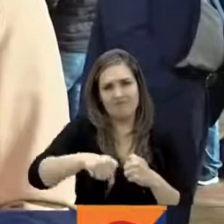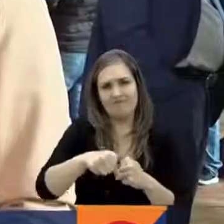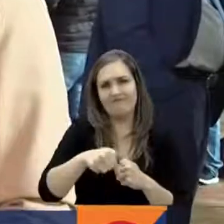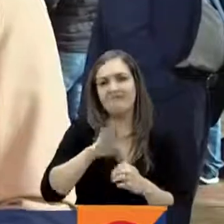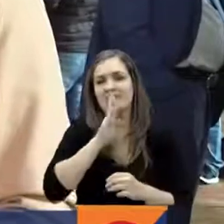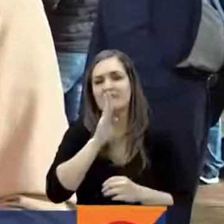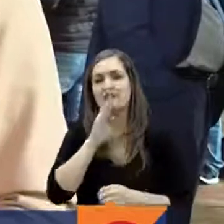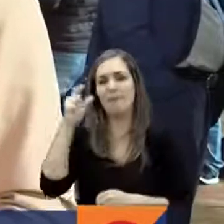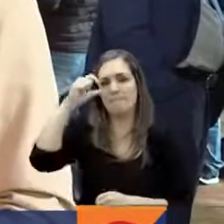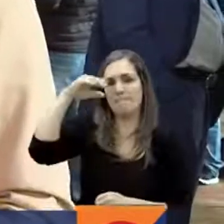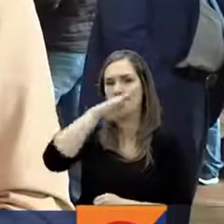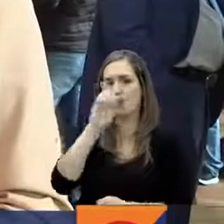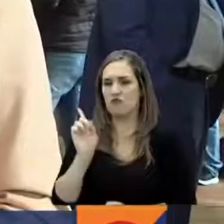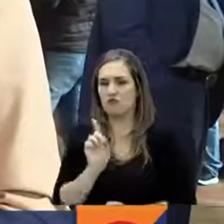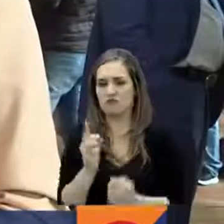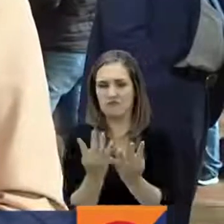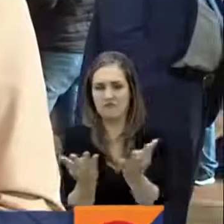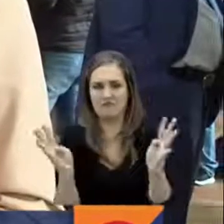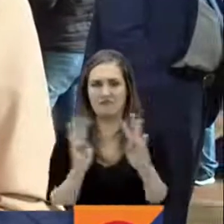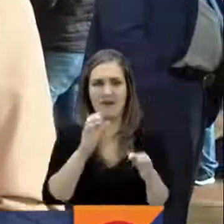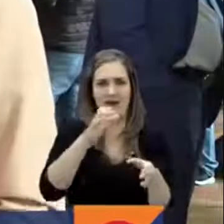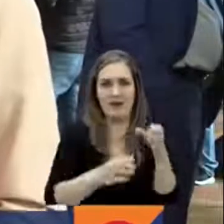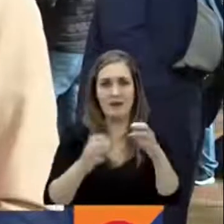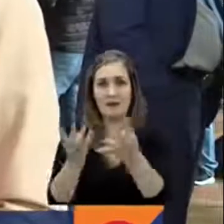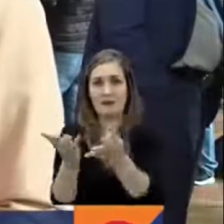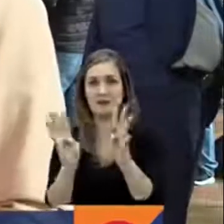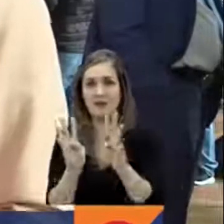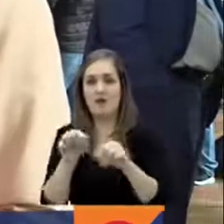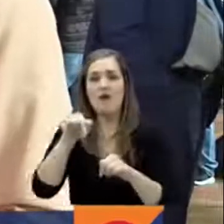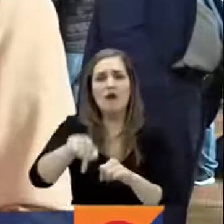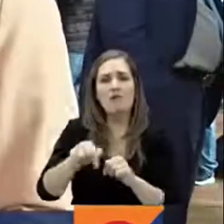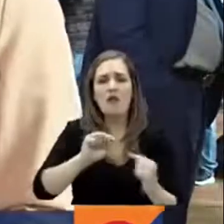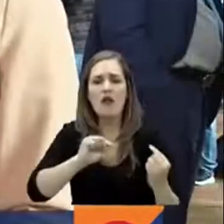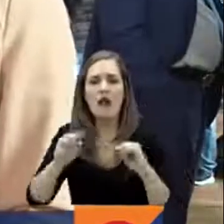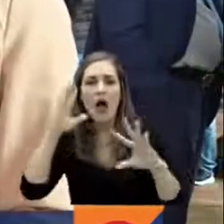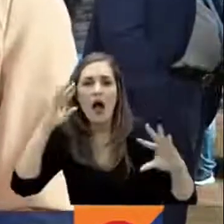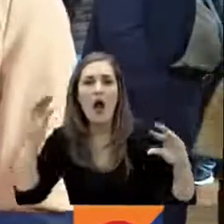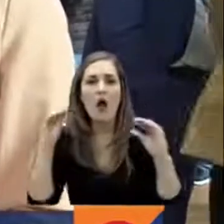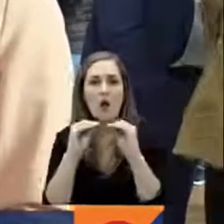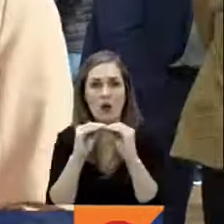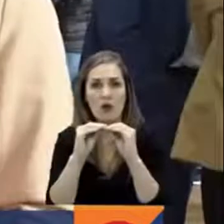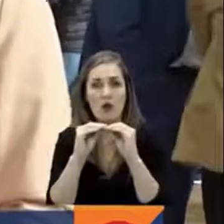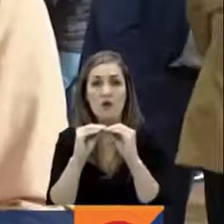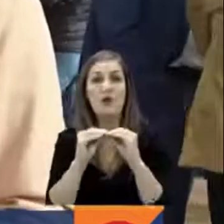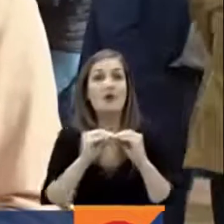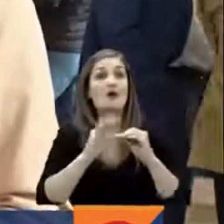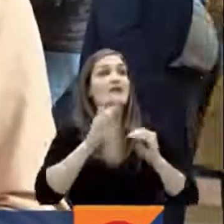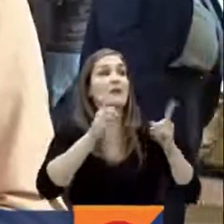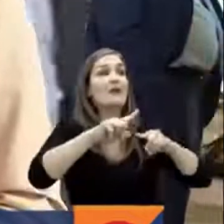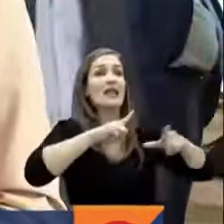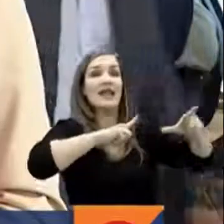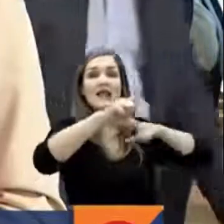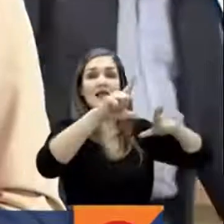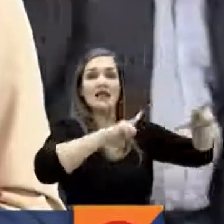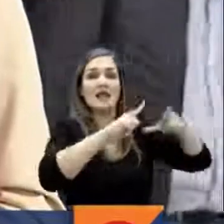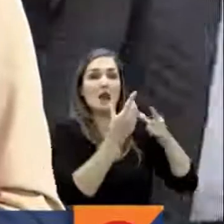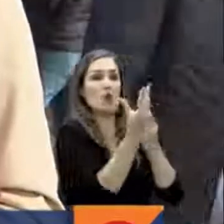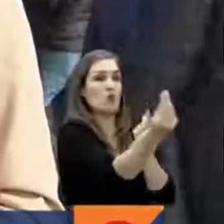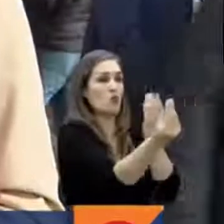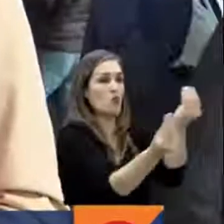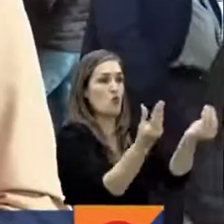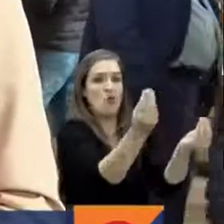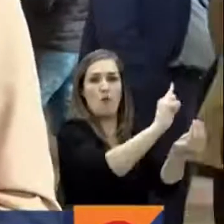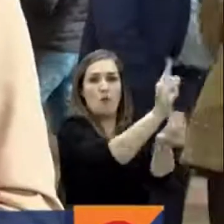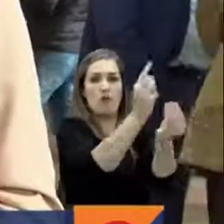presidente electo Gustavo Petro es el tema de las bases para ese acuerdo nacional. Por eso fueron invitados los líderes políticos del Frente Amplio, donde se